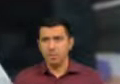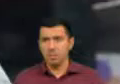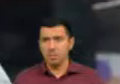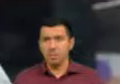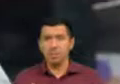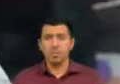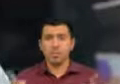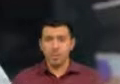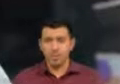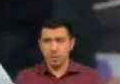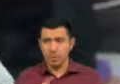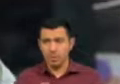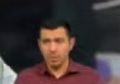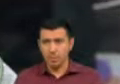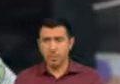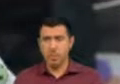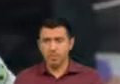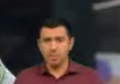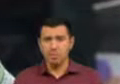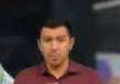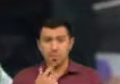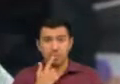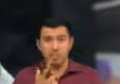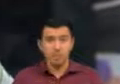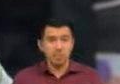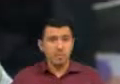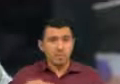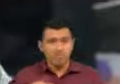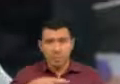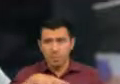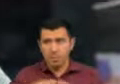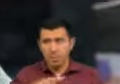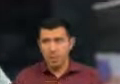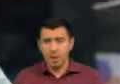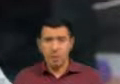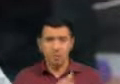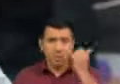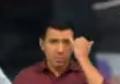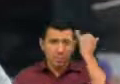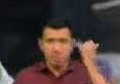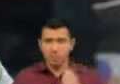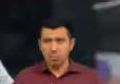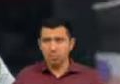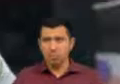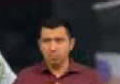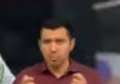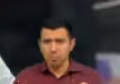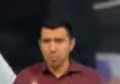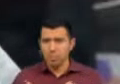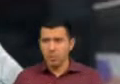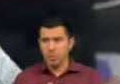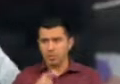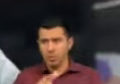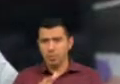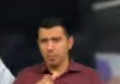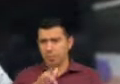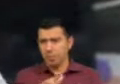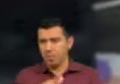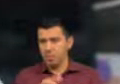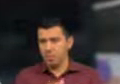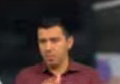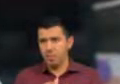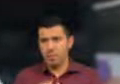debo decir pues que las marchas que se están promoviendo pues son partícipe de la